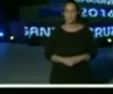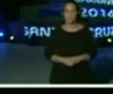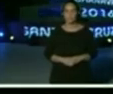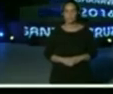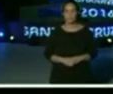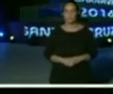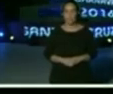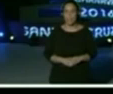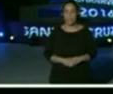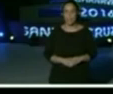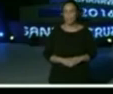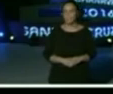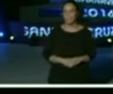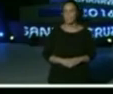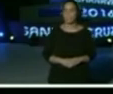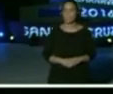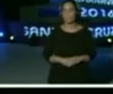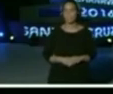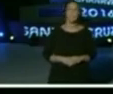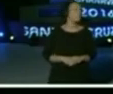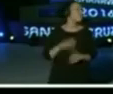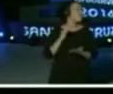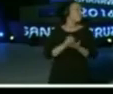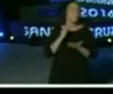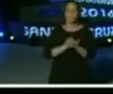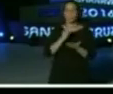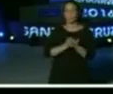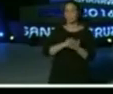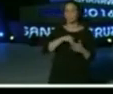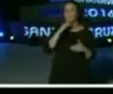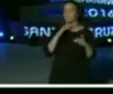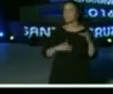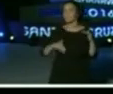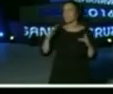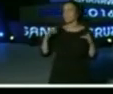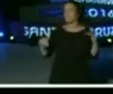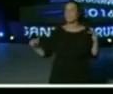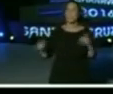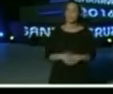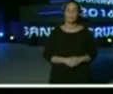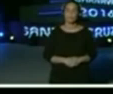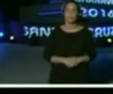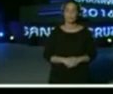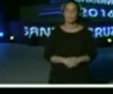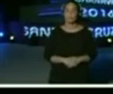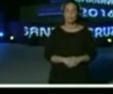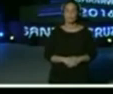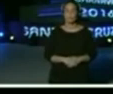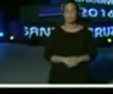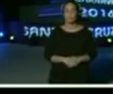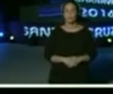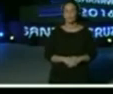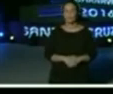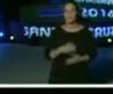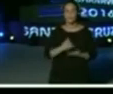Pa parara para pararara pa pa pa pa parara para pararara pa pa